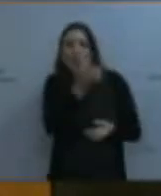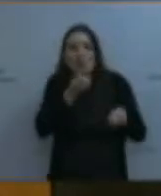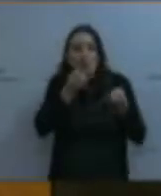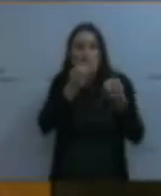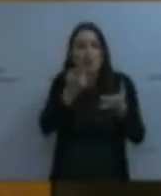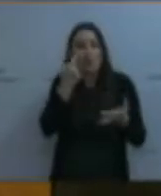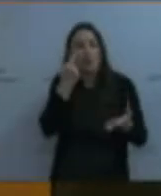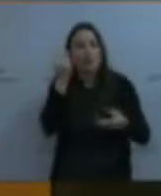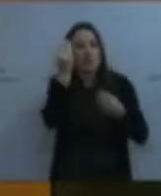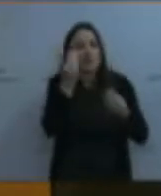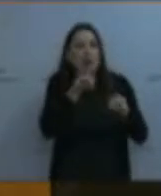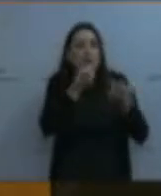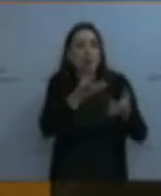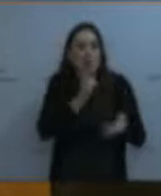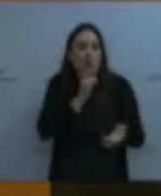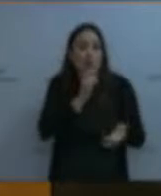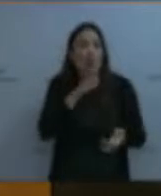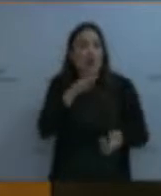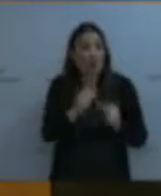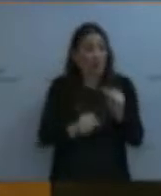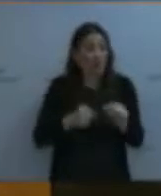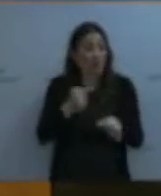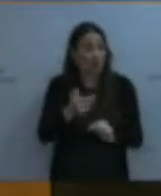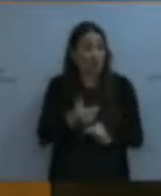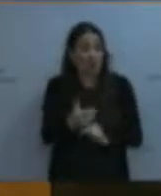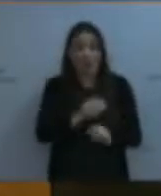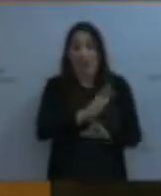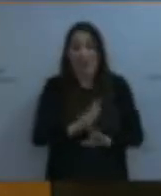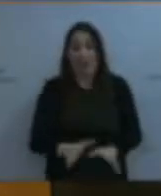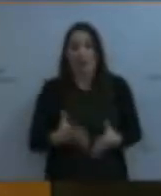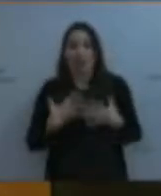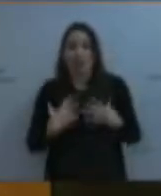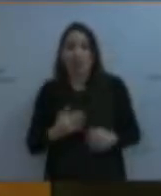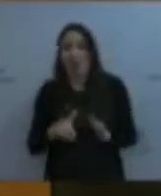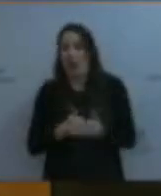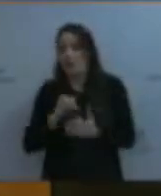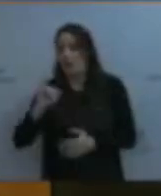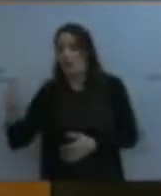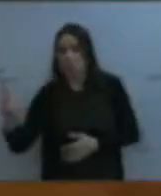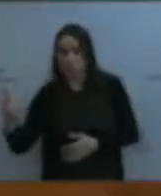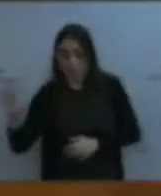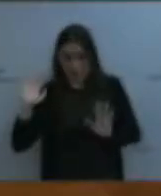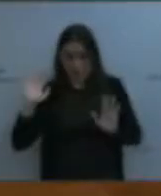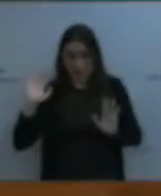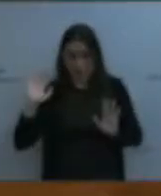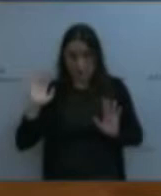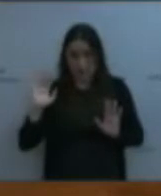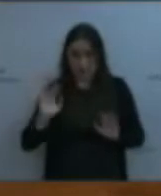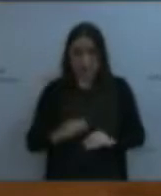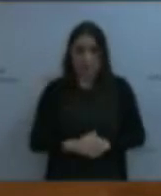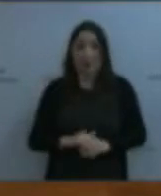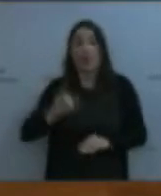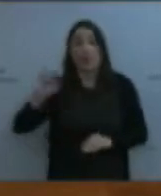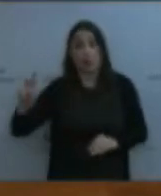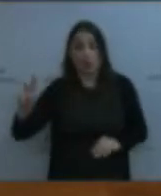cuenta, porque corre el riesgo de acabar decepcionando hasta Izquierda Unida, y eso que Izquierda